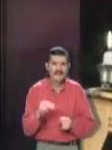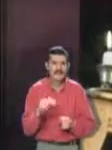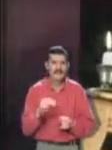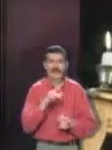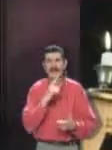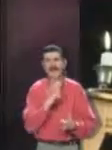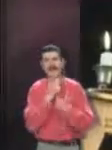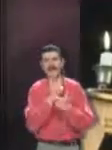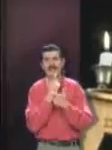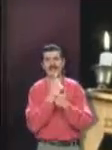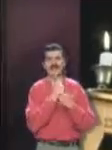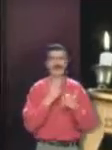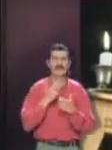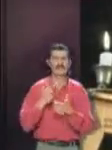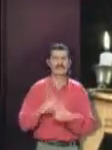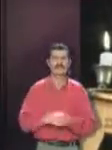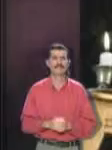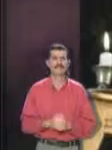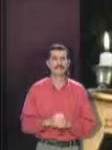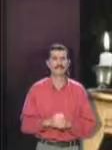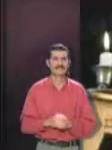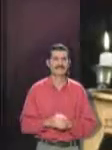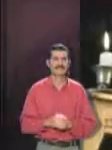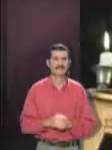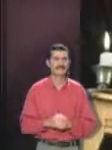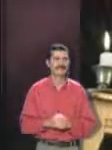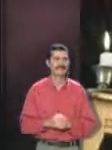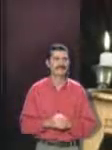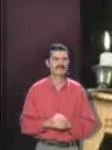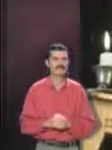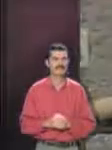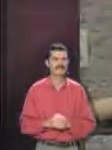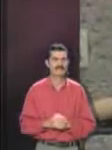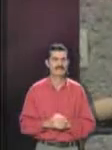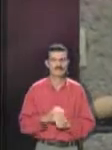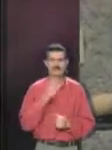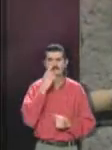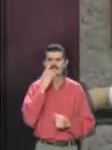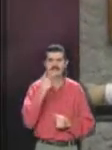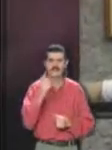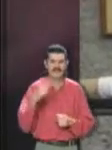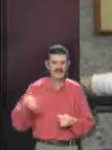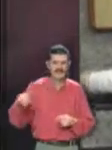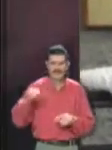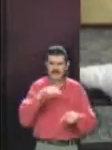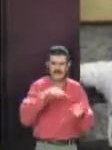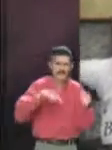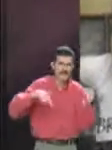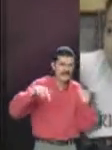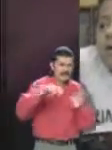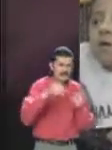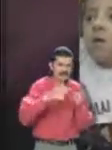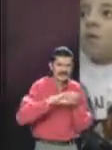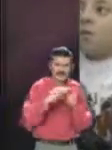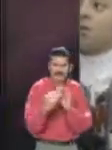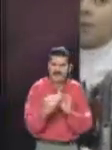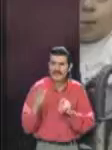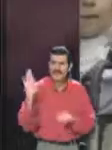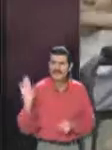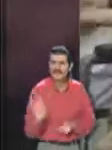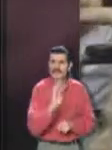Thank you. Dicen que anda rondando por aquí